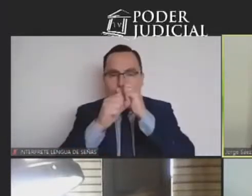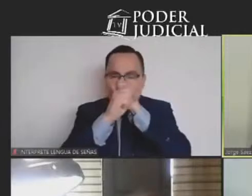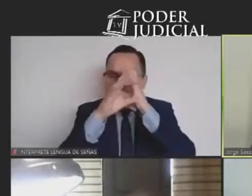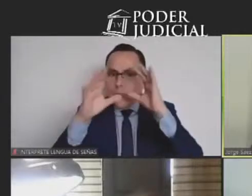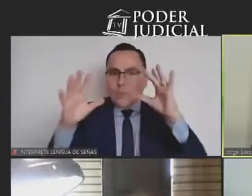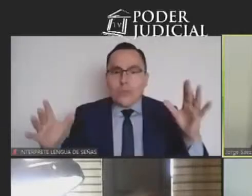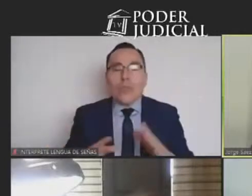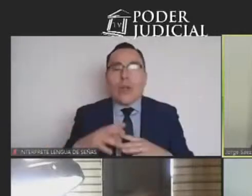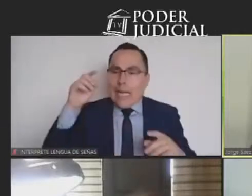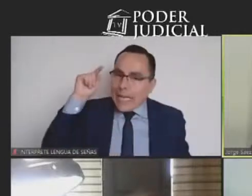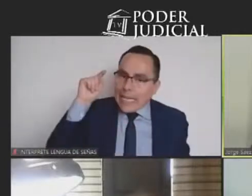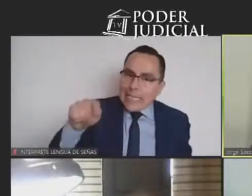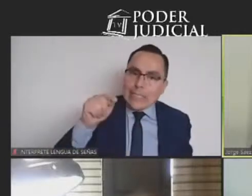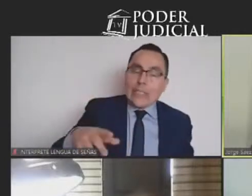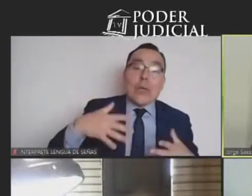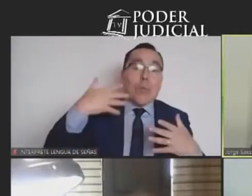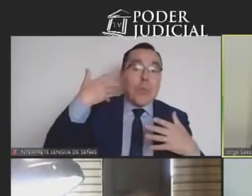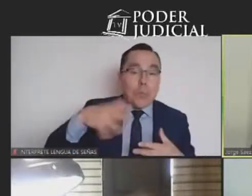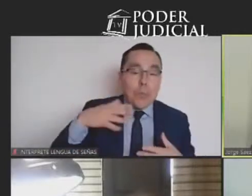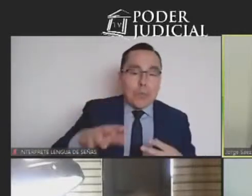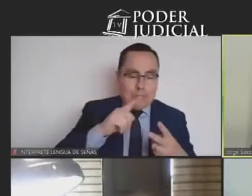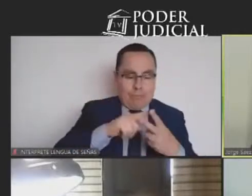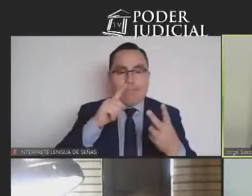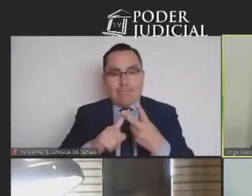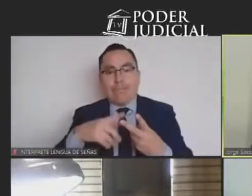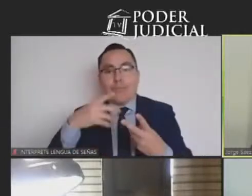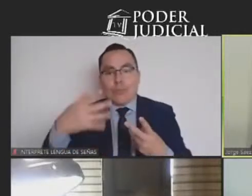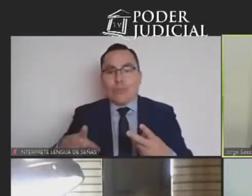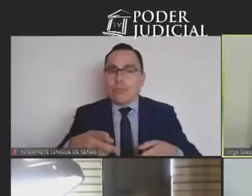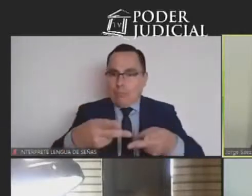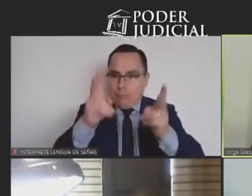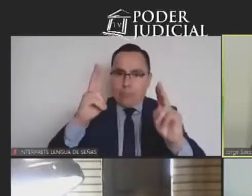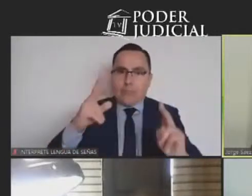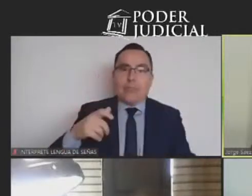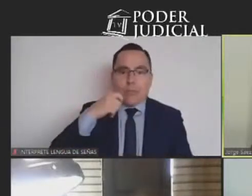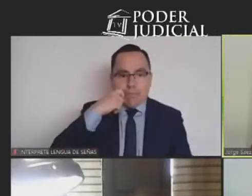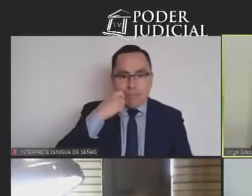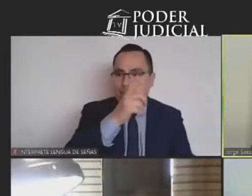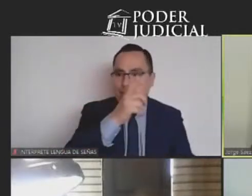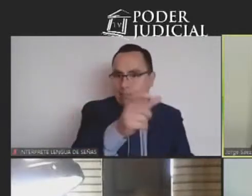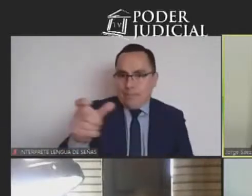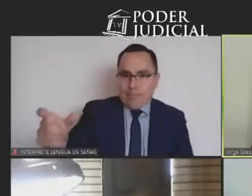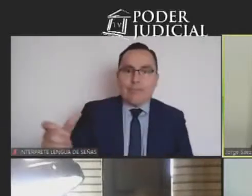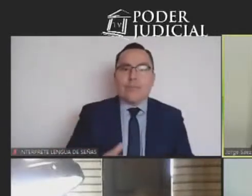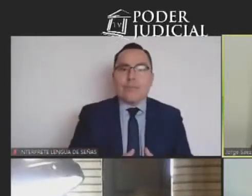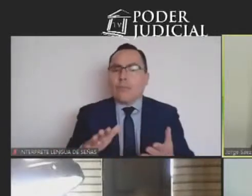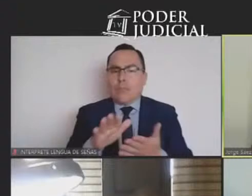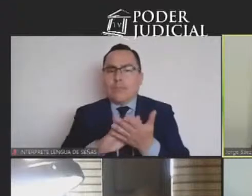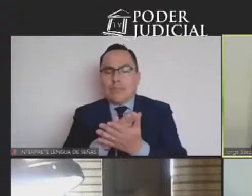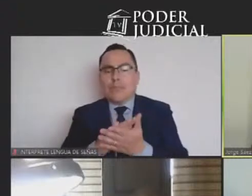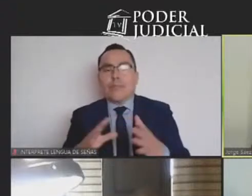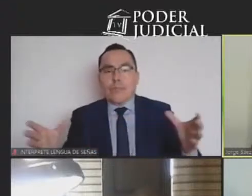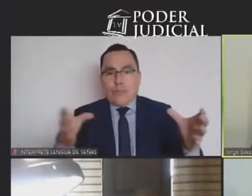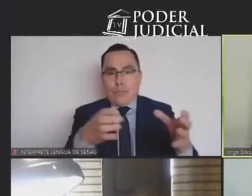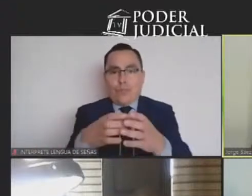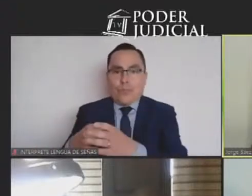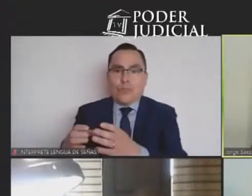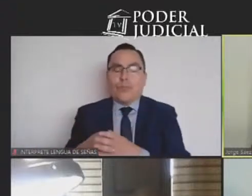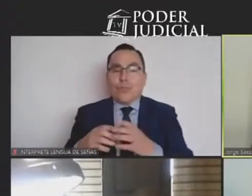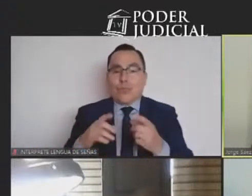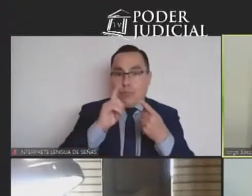como elementos articuladores del ejercicio de los derechos de las personas a través de acciones agrupadas en las dimensiones